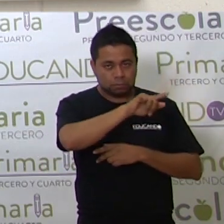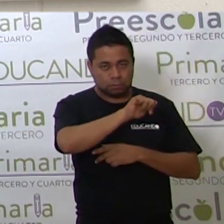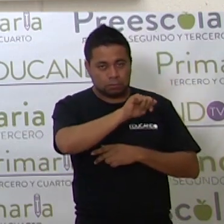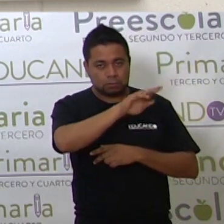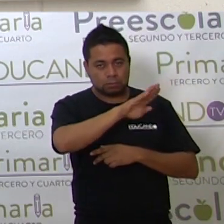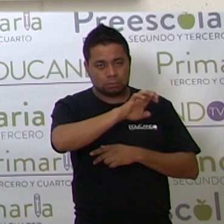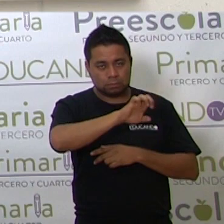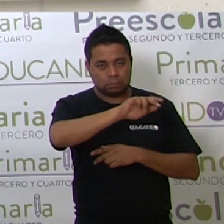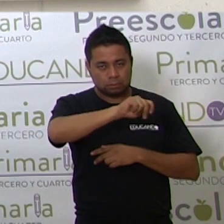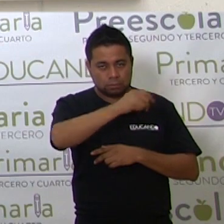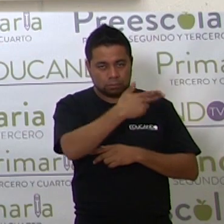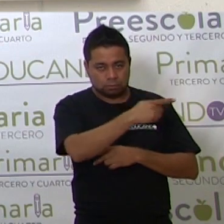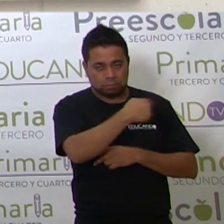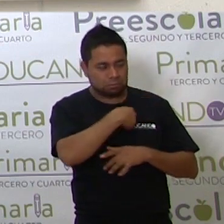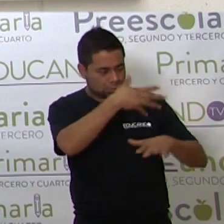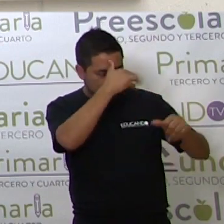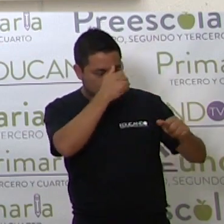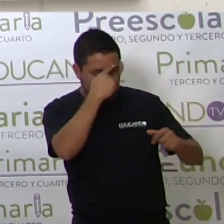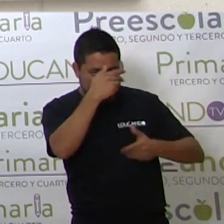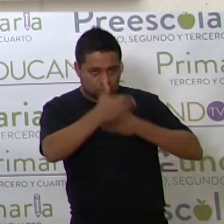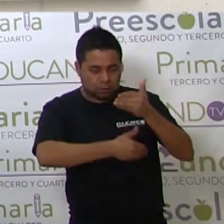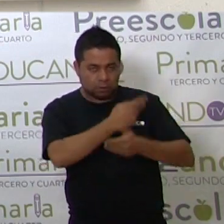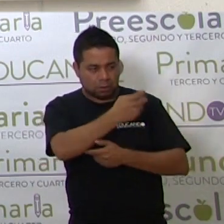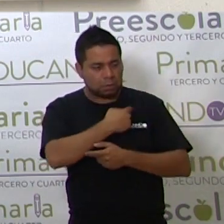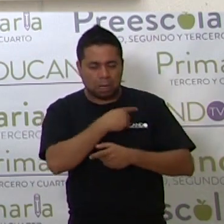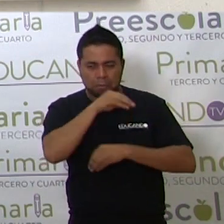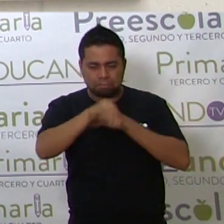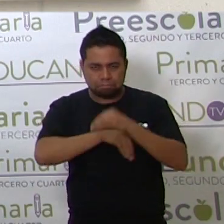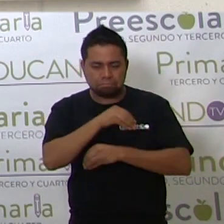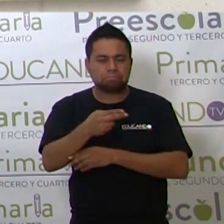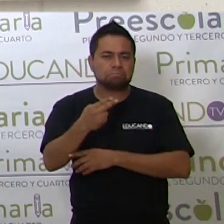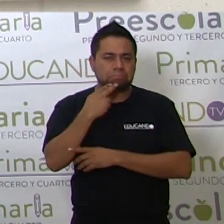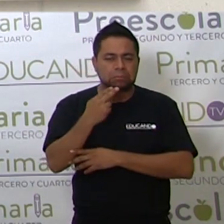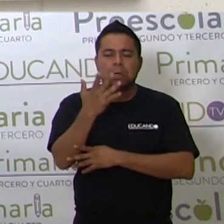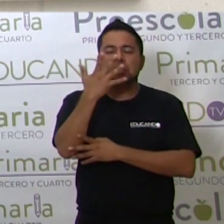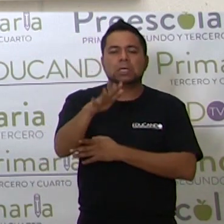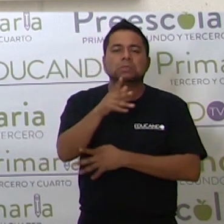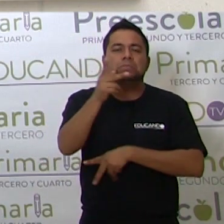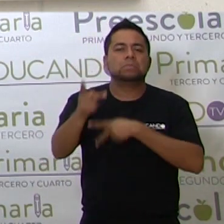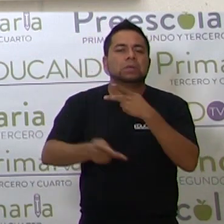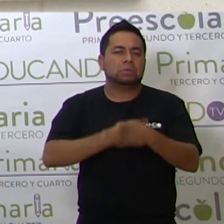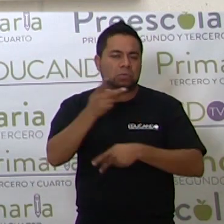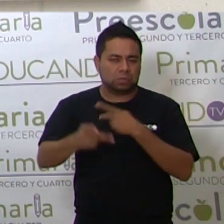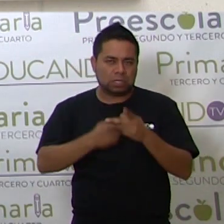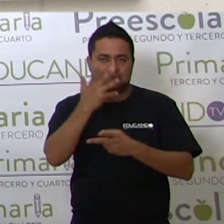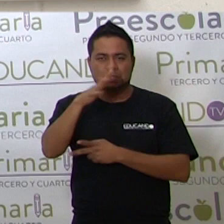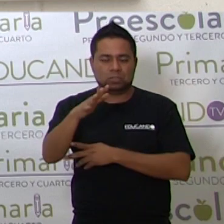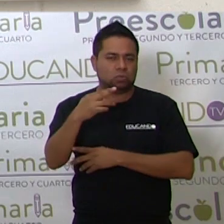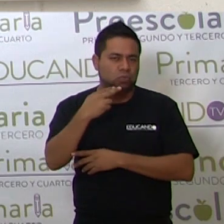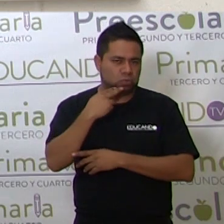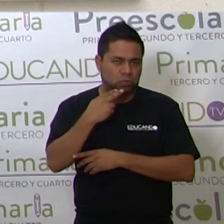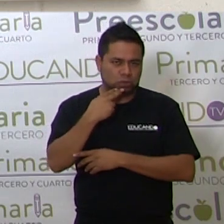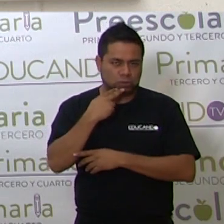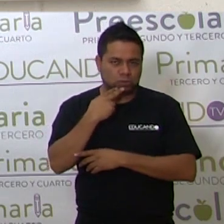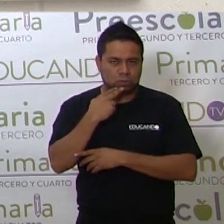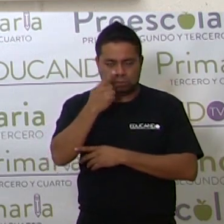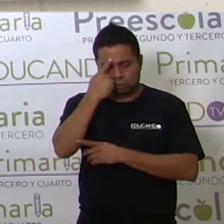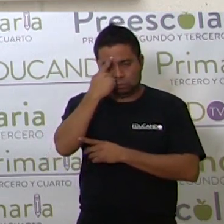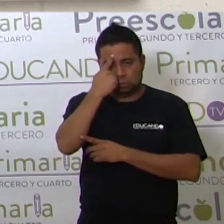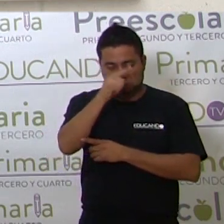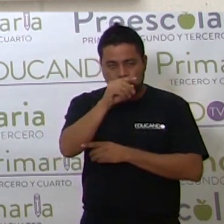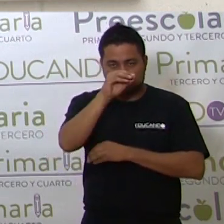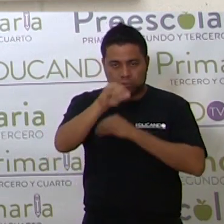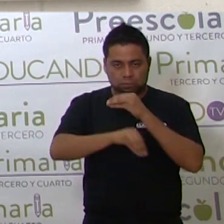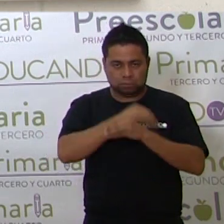este proceso utilizamos 10 preguntas para hacerles